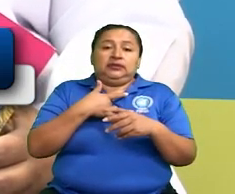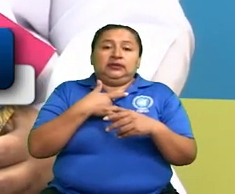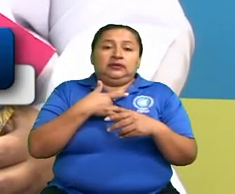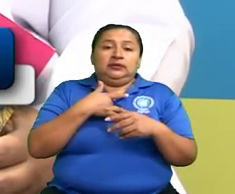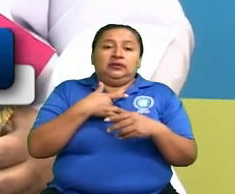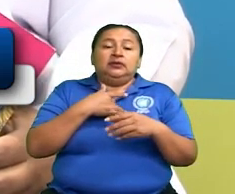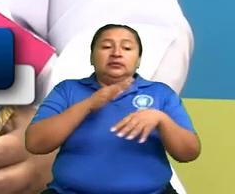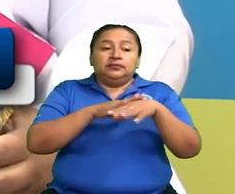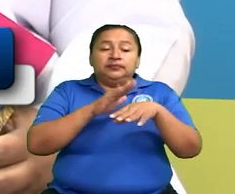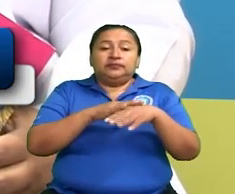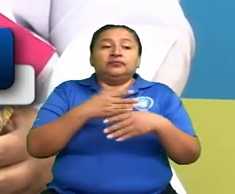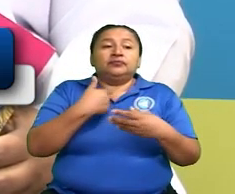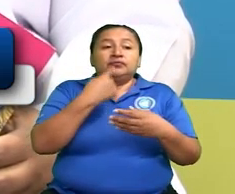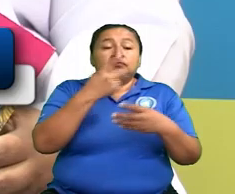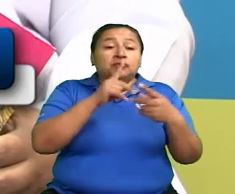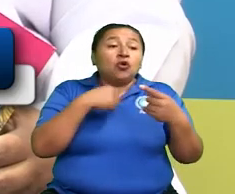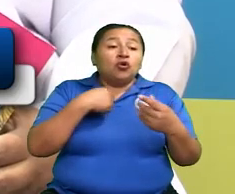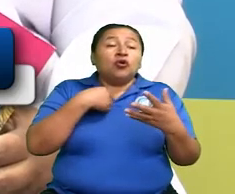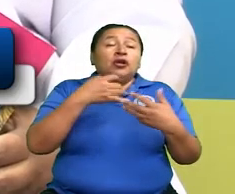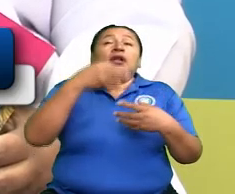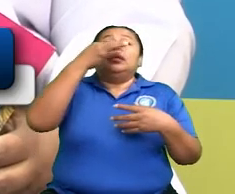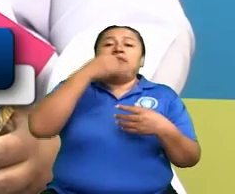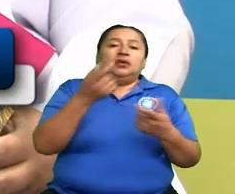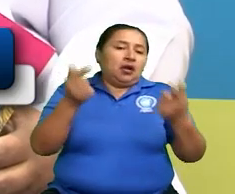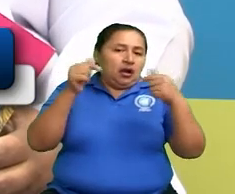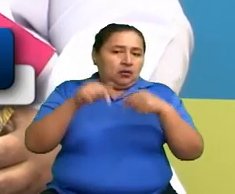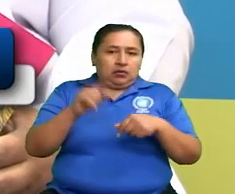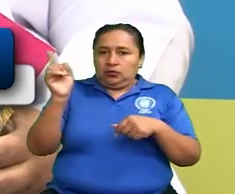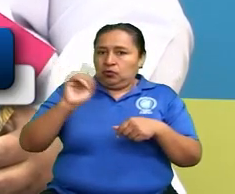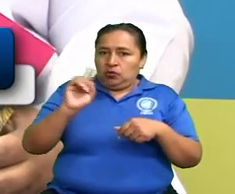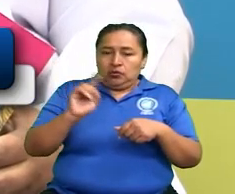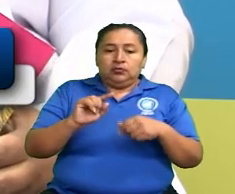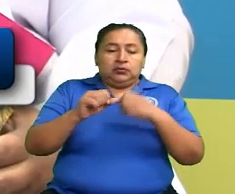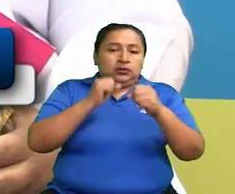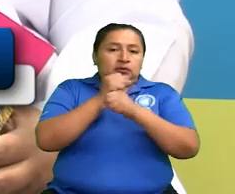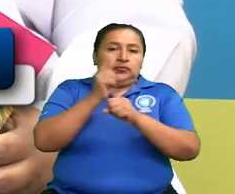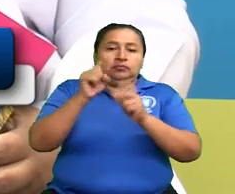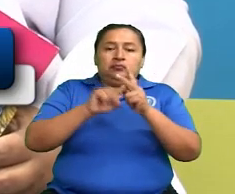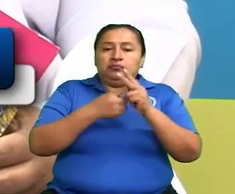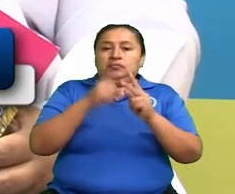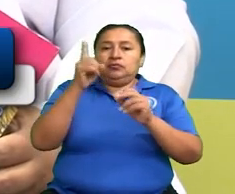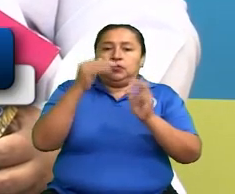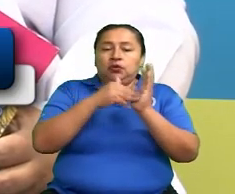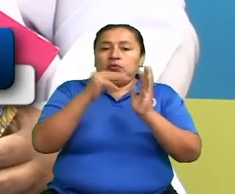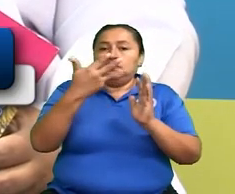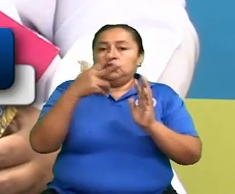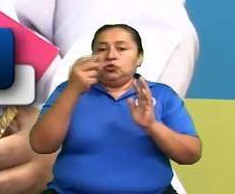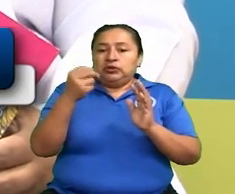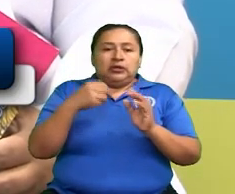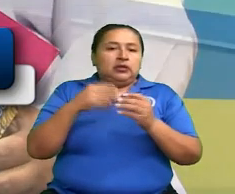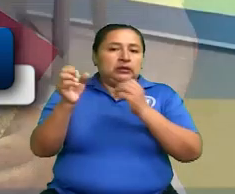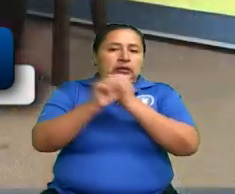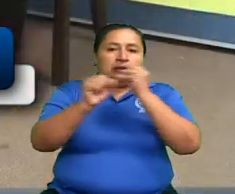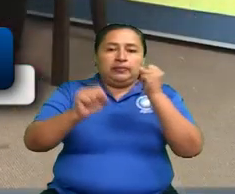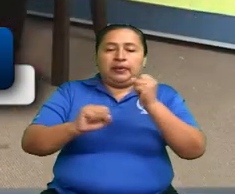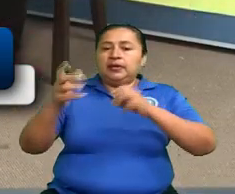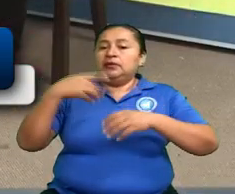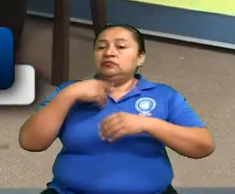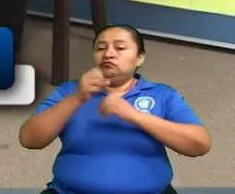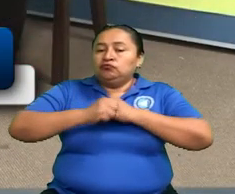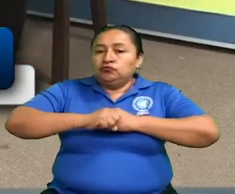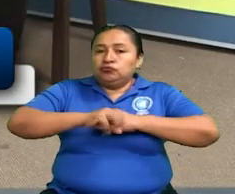quienes solicitaban la vacuna. Ahora, a partir de los 80, se garantizan las campañas y las jornadas